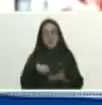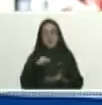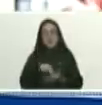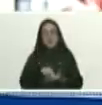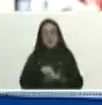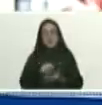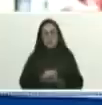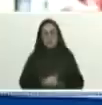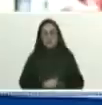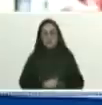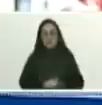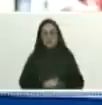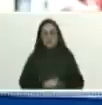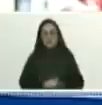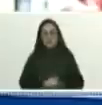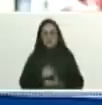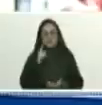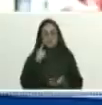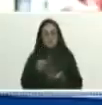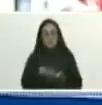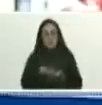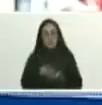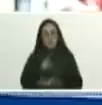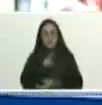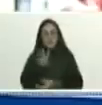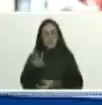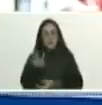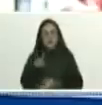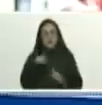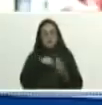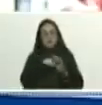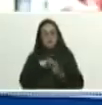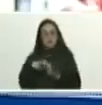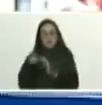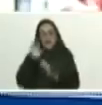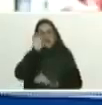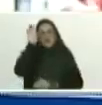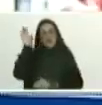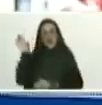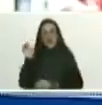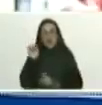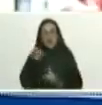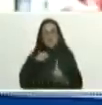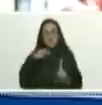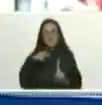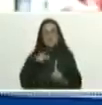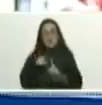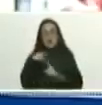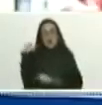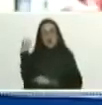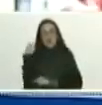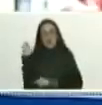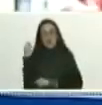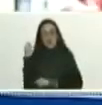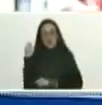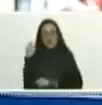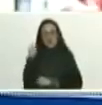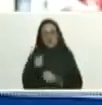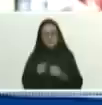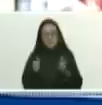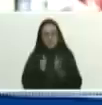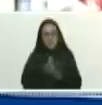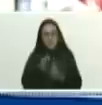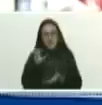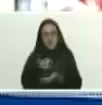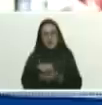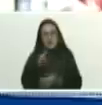nacional. Aquí se propone en las 24 entidades federales, Amazonas, Apure, Anzoátegui,